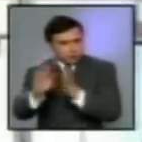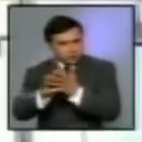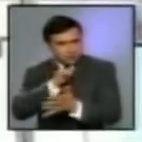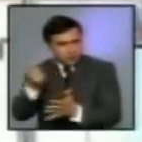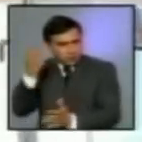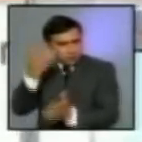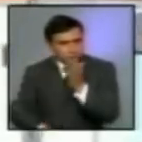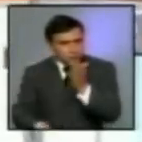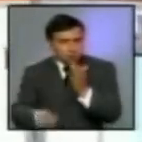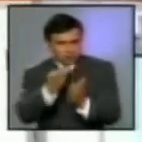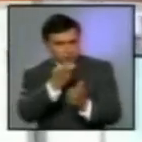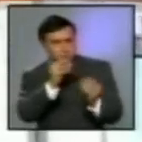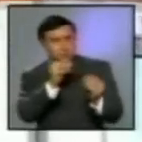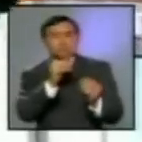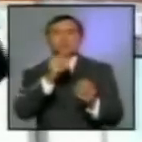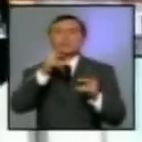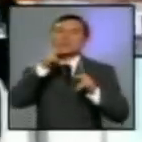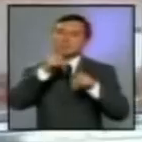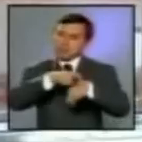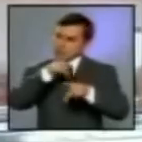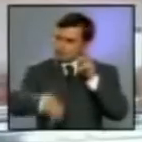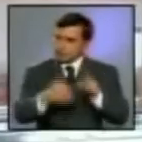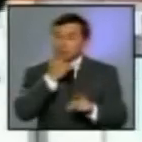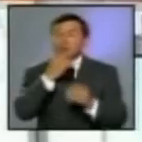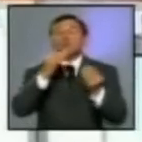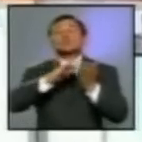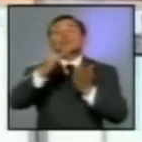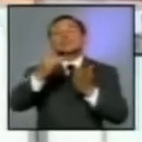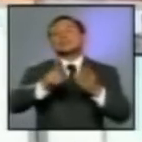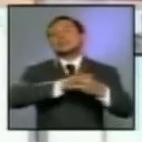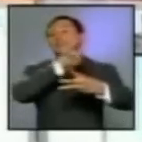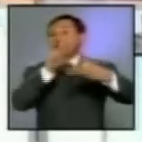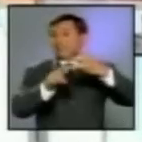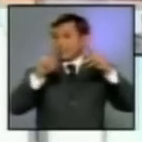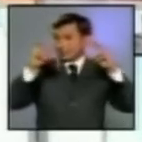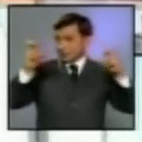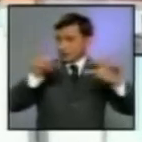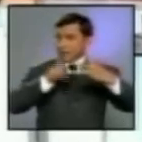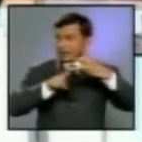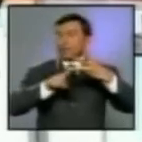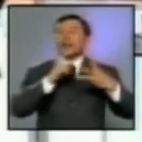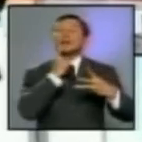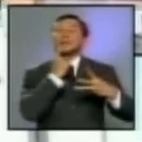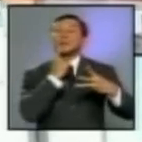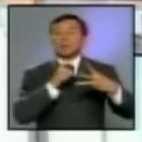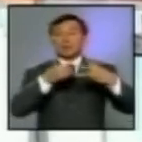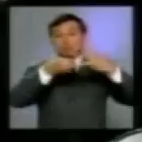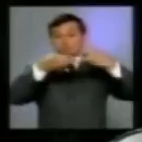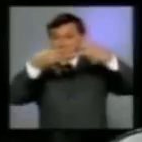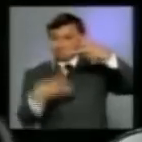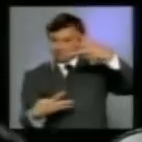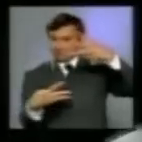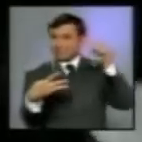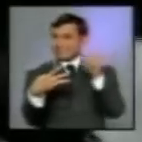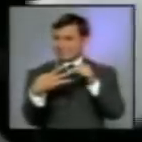Gracias, muchas gracias. Y el tercer subtema corresponde a Andrés Manuel López Obrador. El subtema es Fuerza del